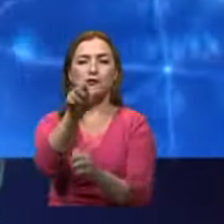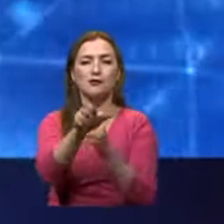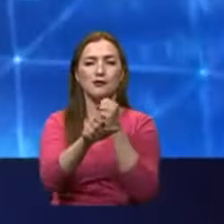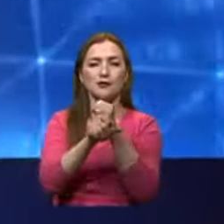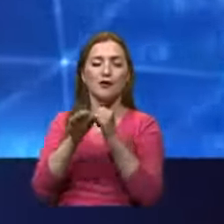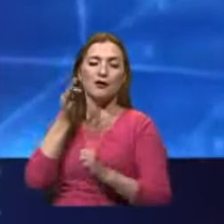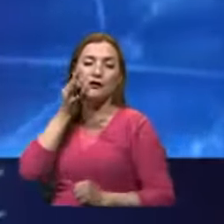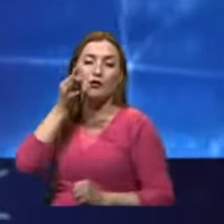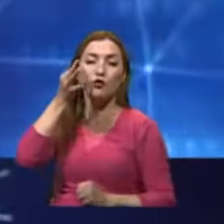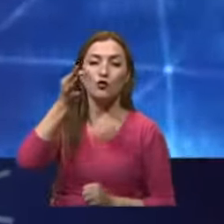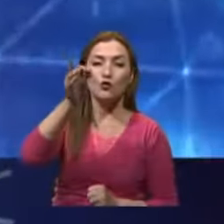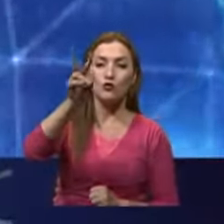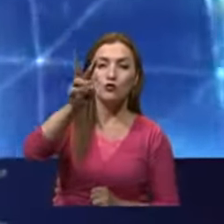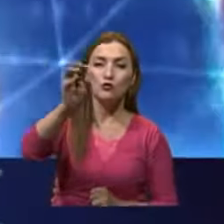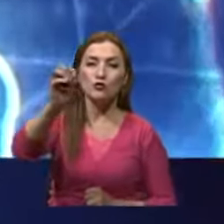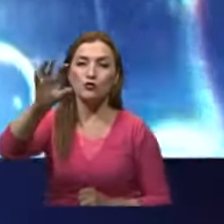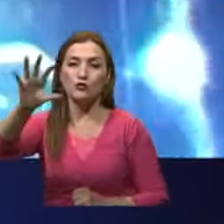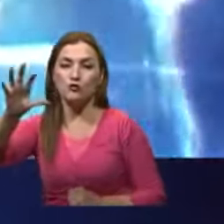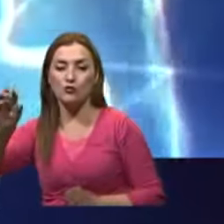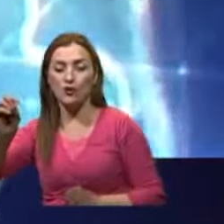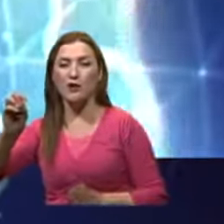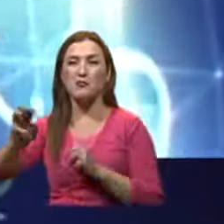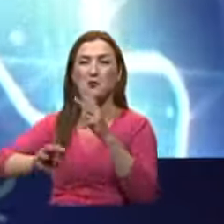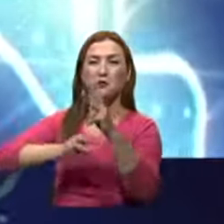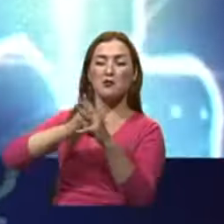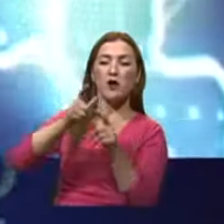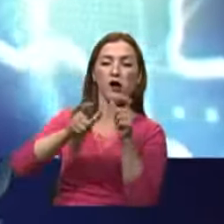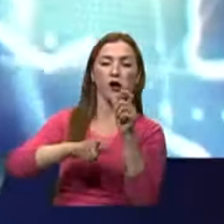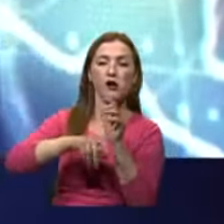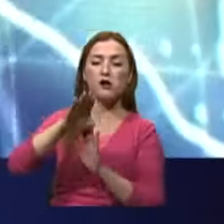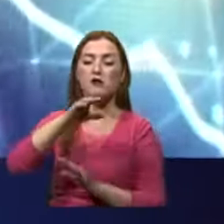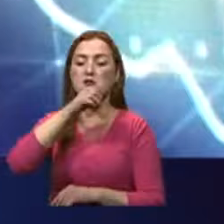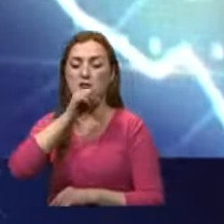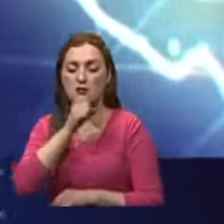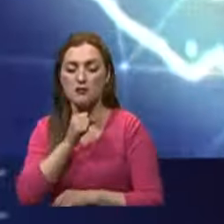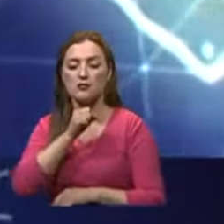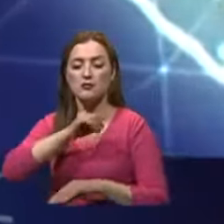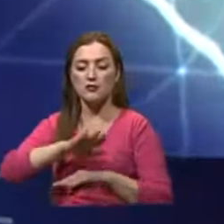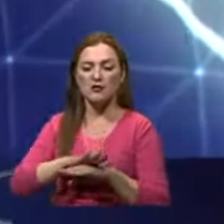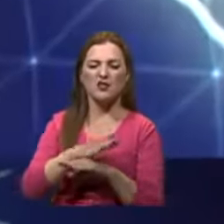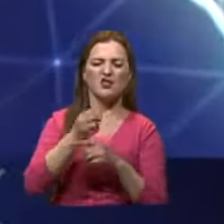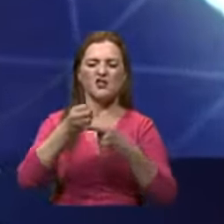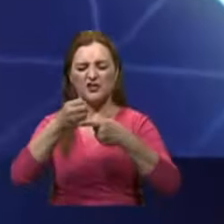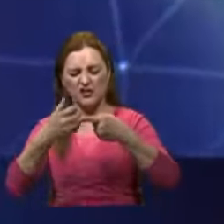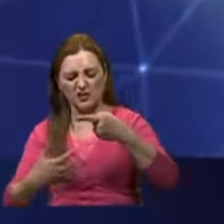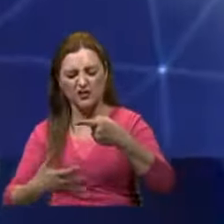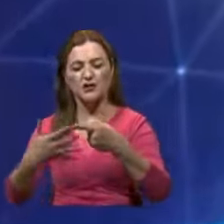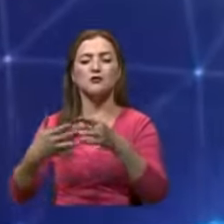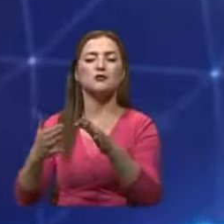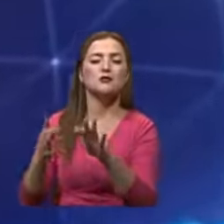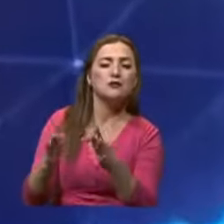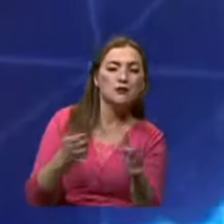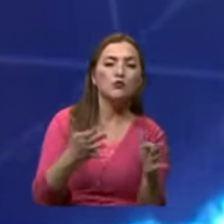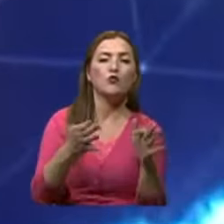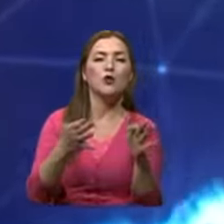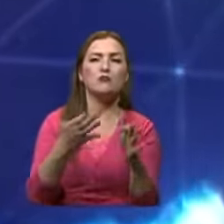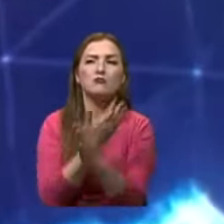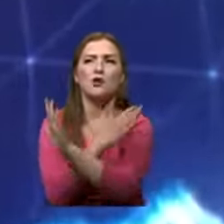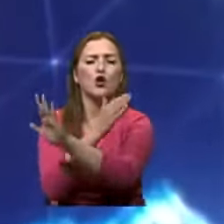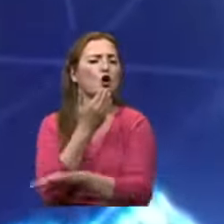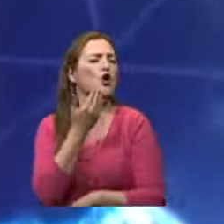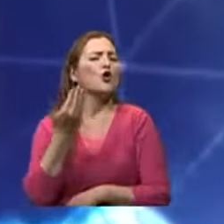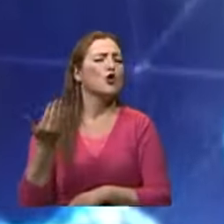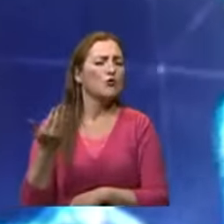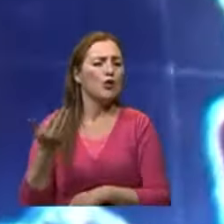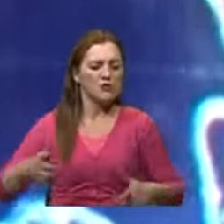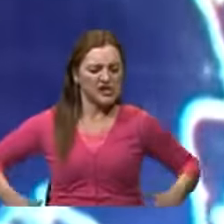al envejecimiento de la población mundial. Aquí exploraremos las causas, los síntomas, el tratamiento, pero también la prevención de